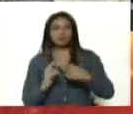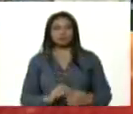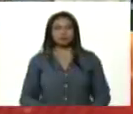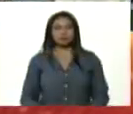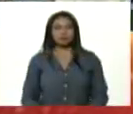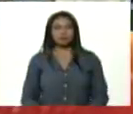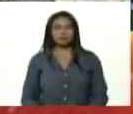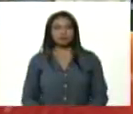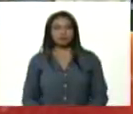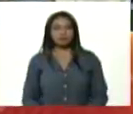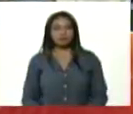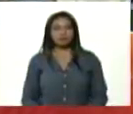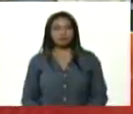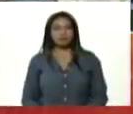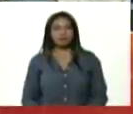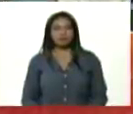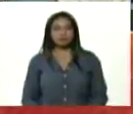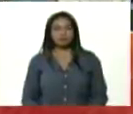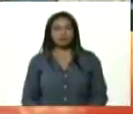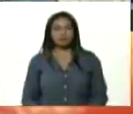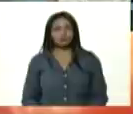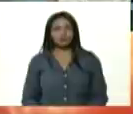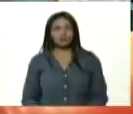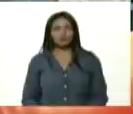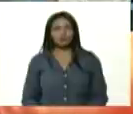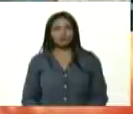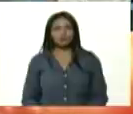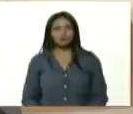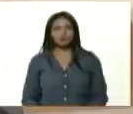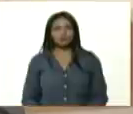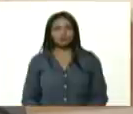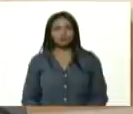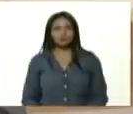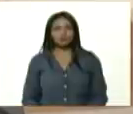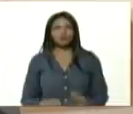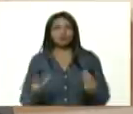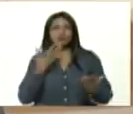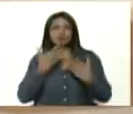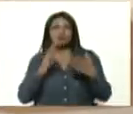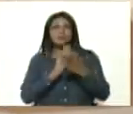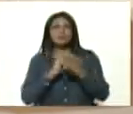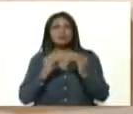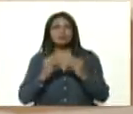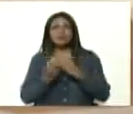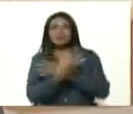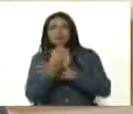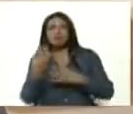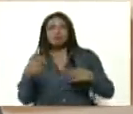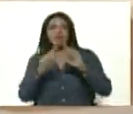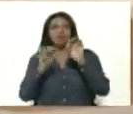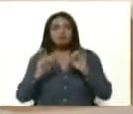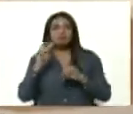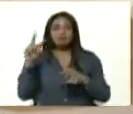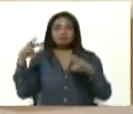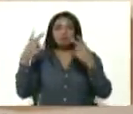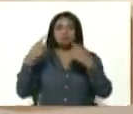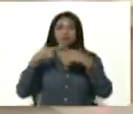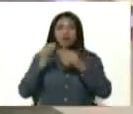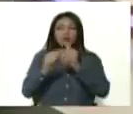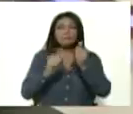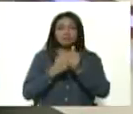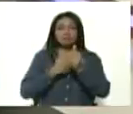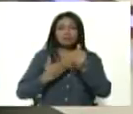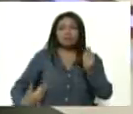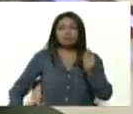Adelante. Bueno, agradecemos a nuestra compañera Indira López desde el Palacio de Miraflores. Ustedes escuchaban a la